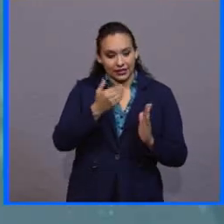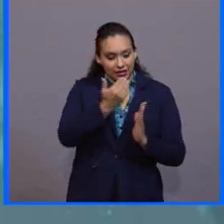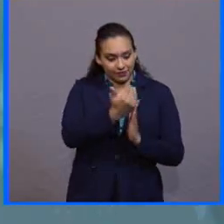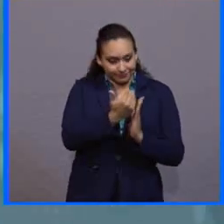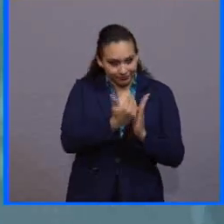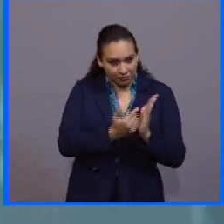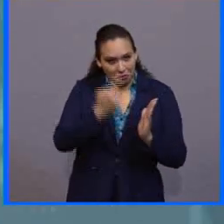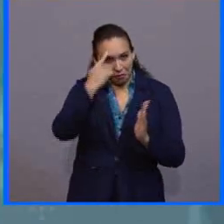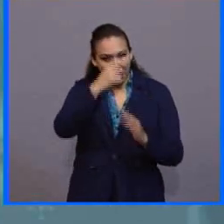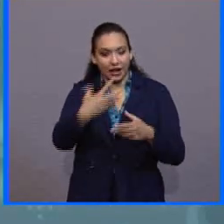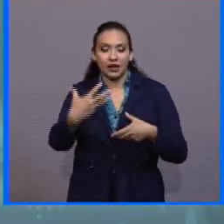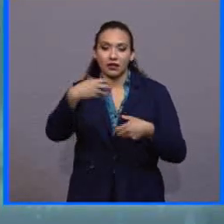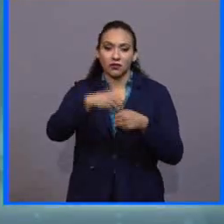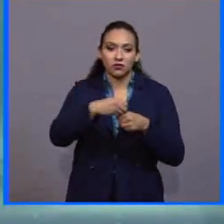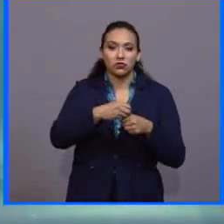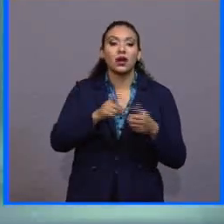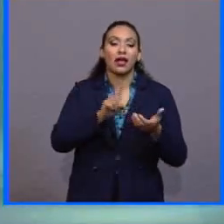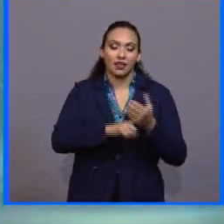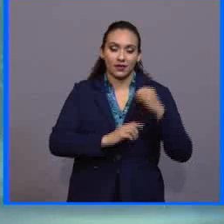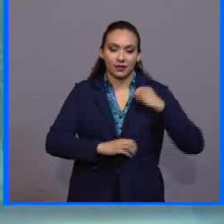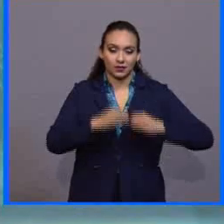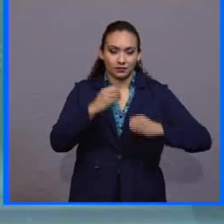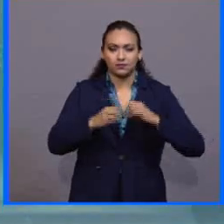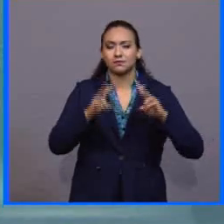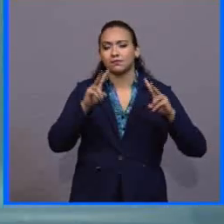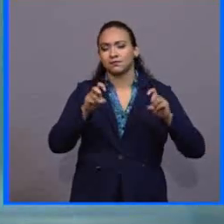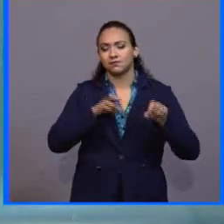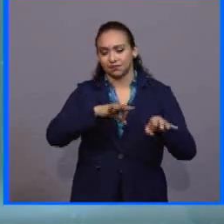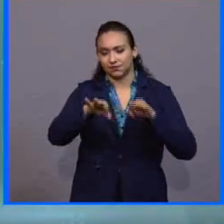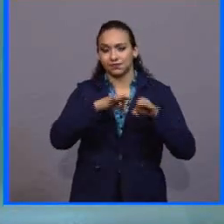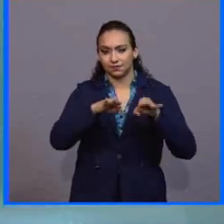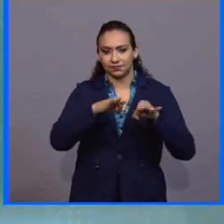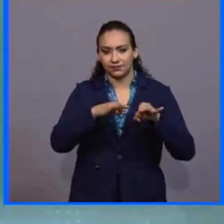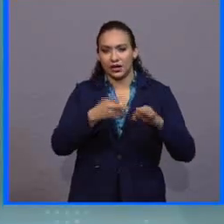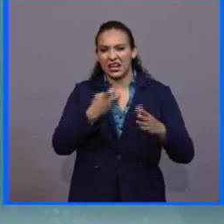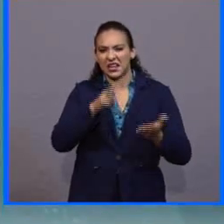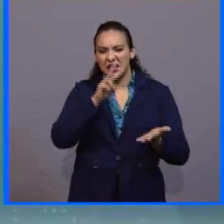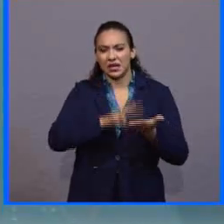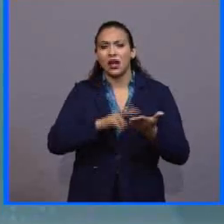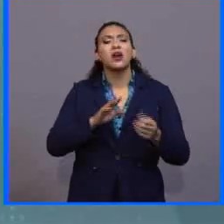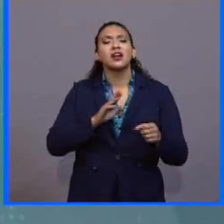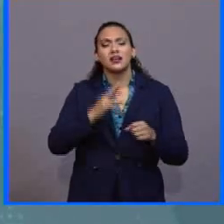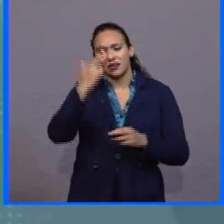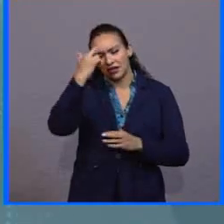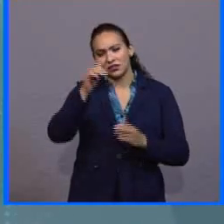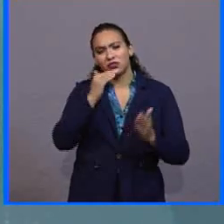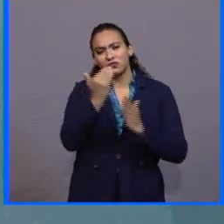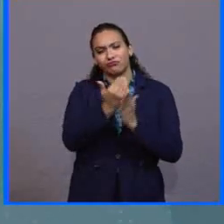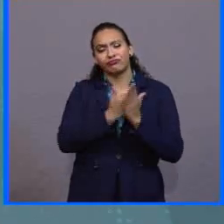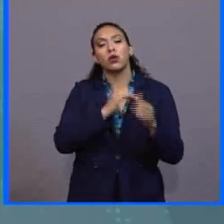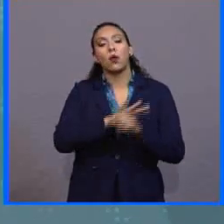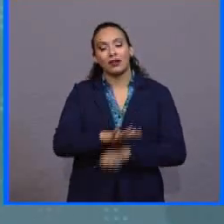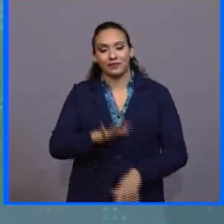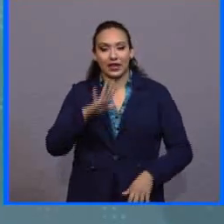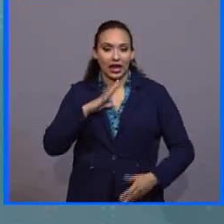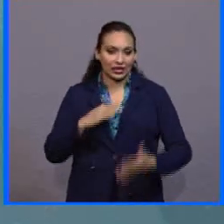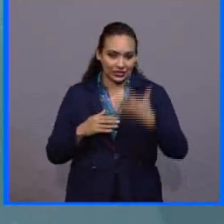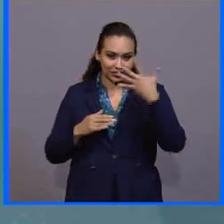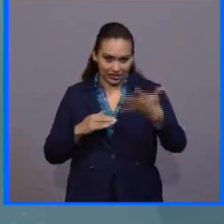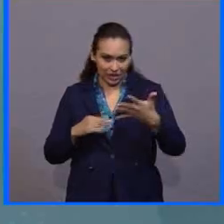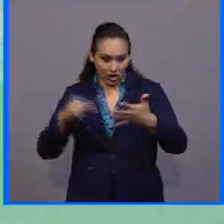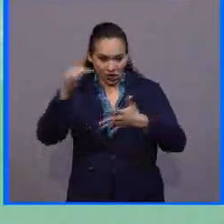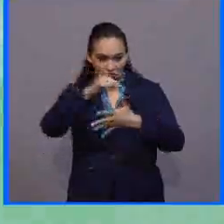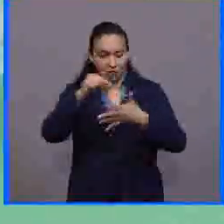de la Federación, con especial énfasis en materia laboral, se sustenta en 5 ejes estratégicos que derivan